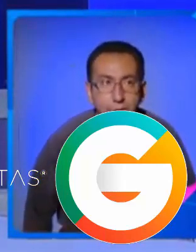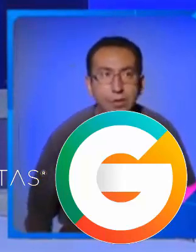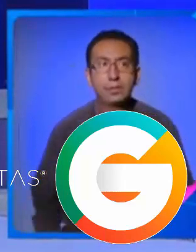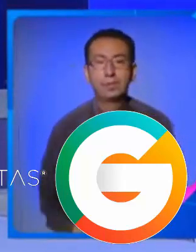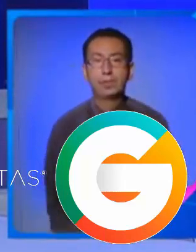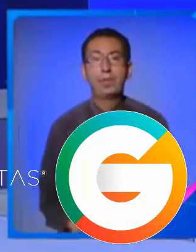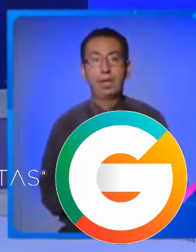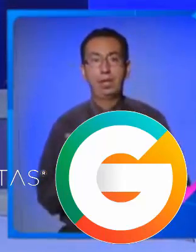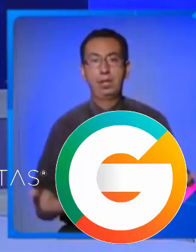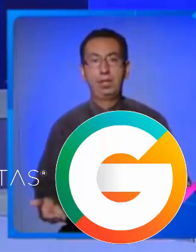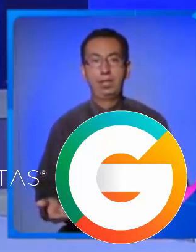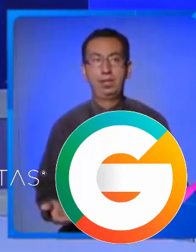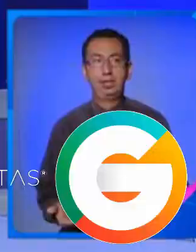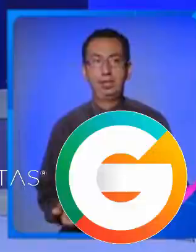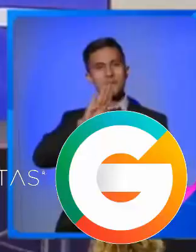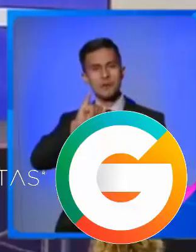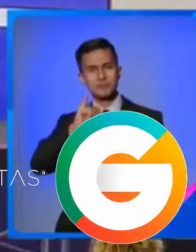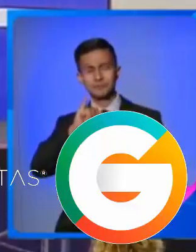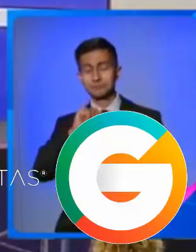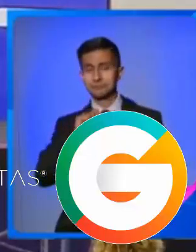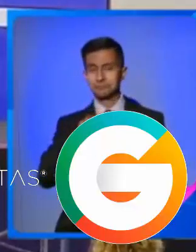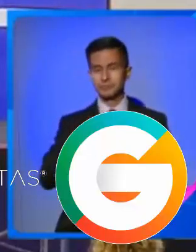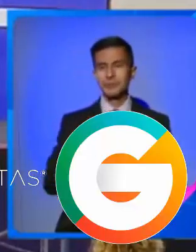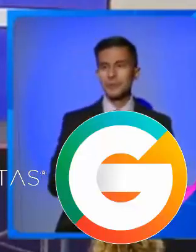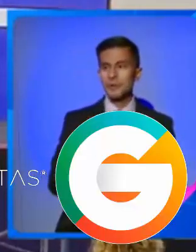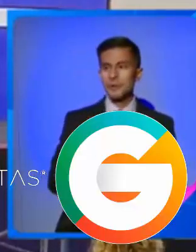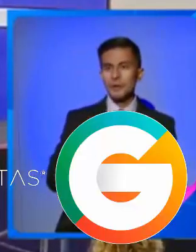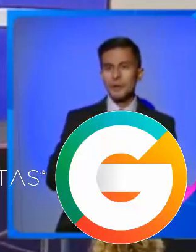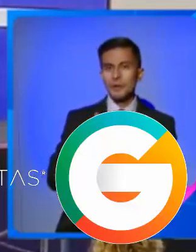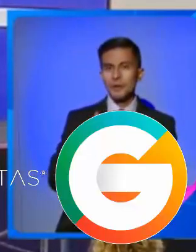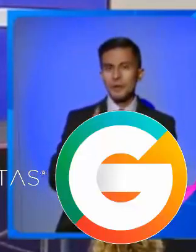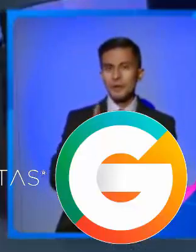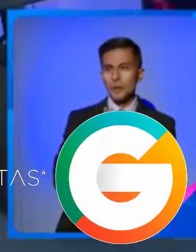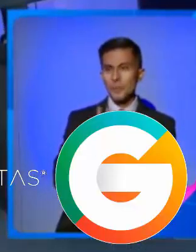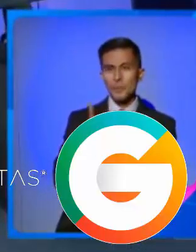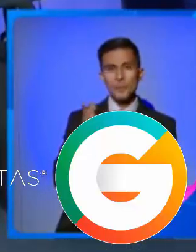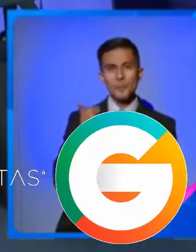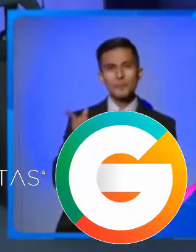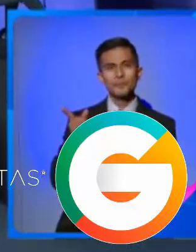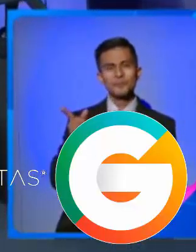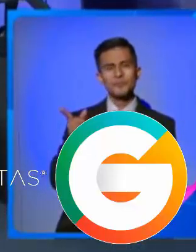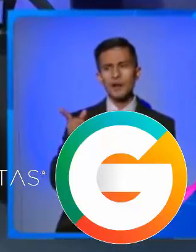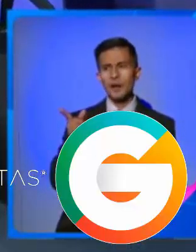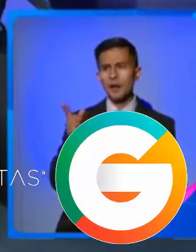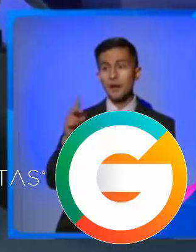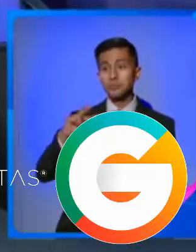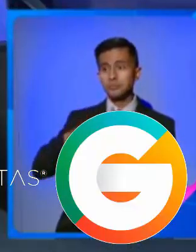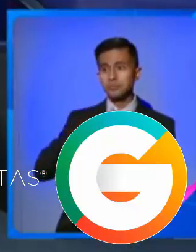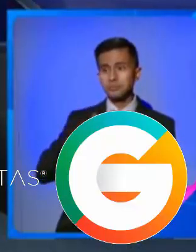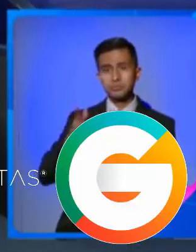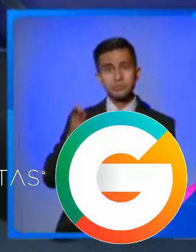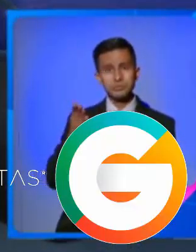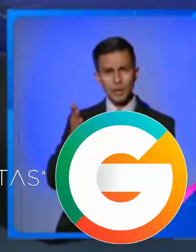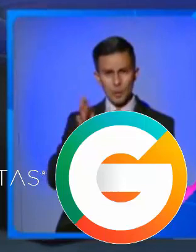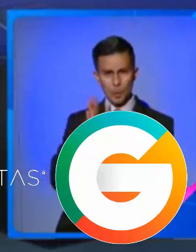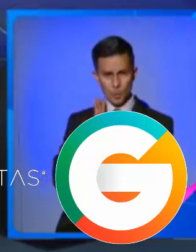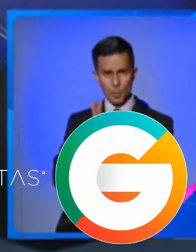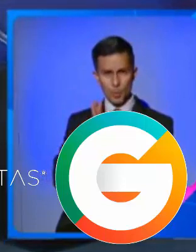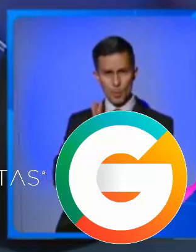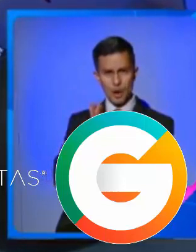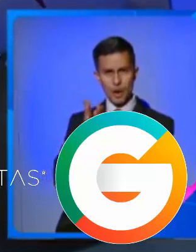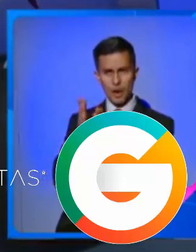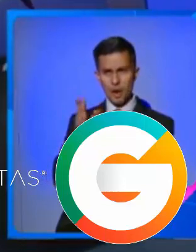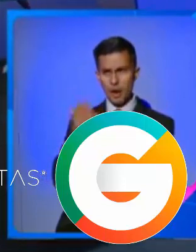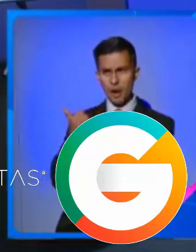Ahora, si me lo permiten, quiero pedirles que pongan atención a un ejercicio inédito,